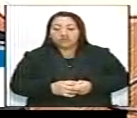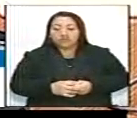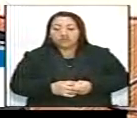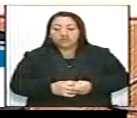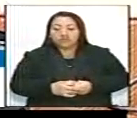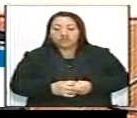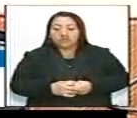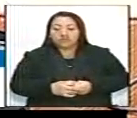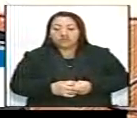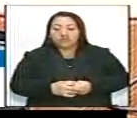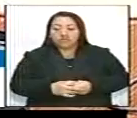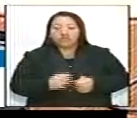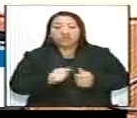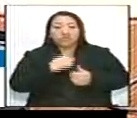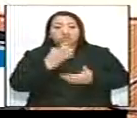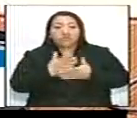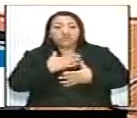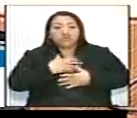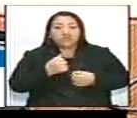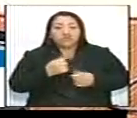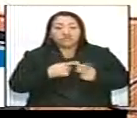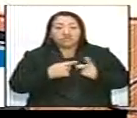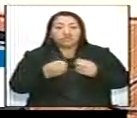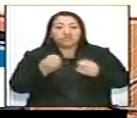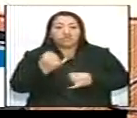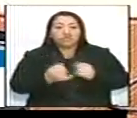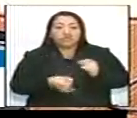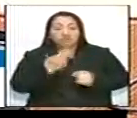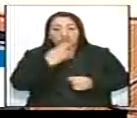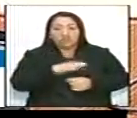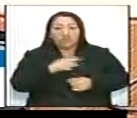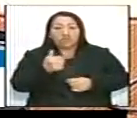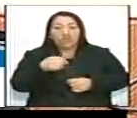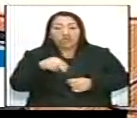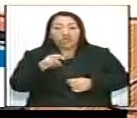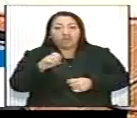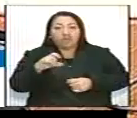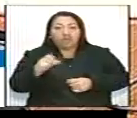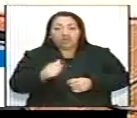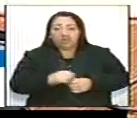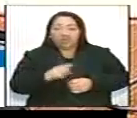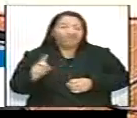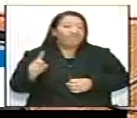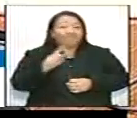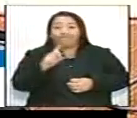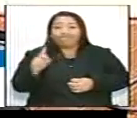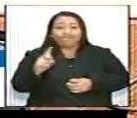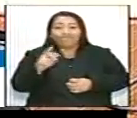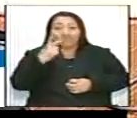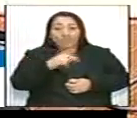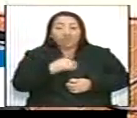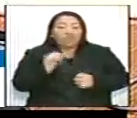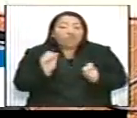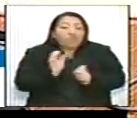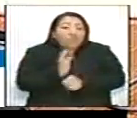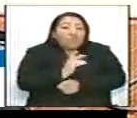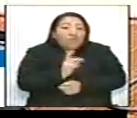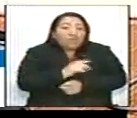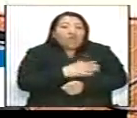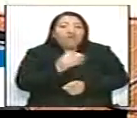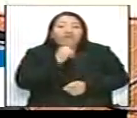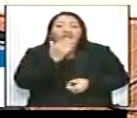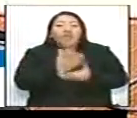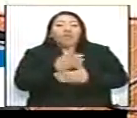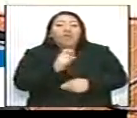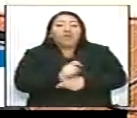con la salud. Porque finalmente, el niño anémico no es solo el niño anémico. El niño anémico es la falta de